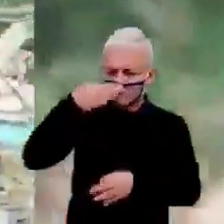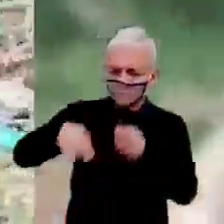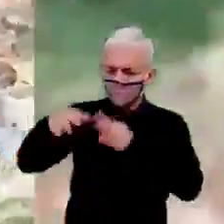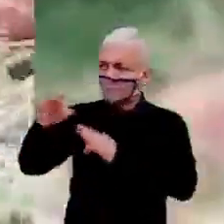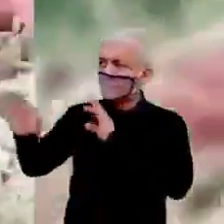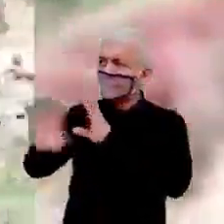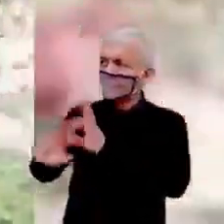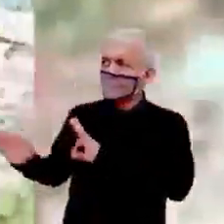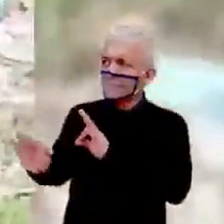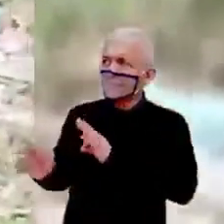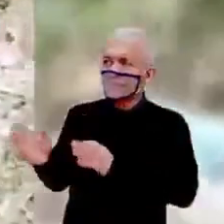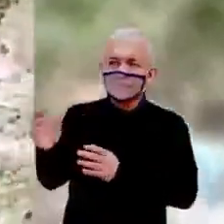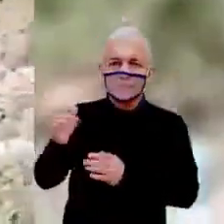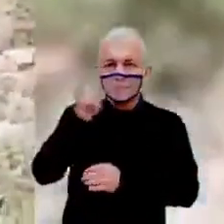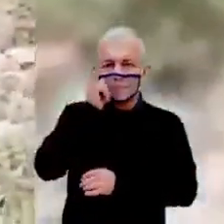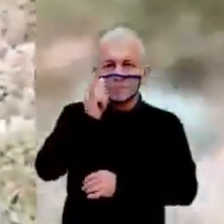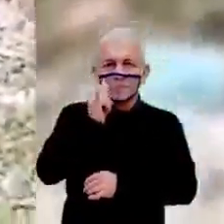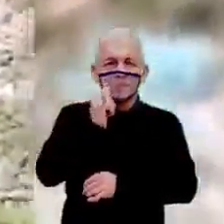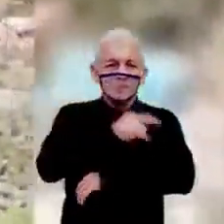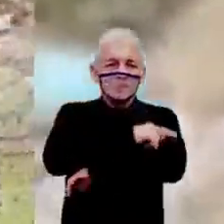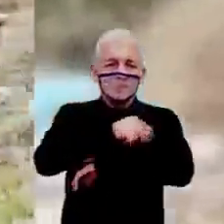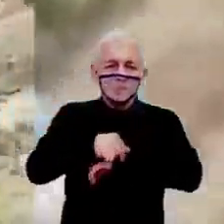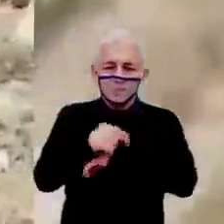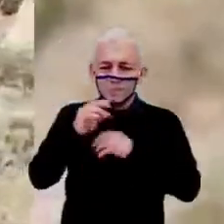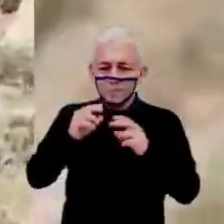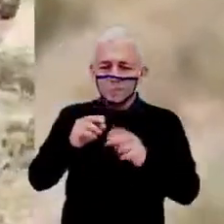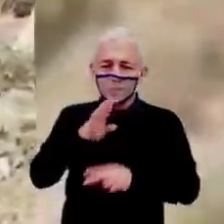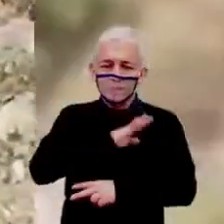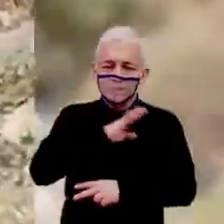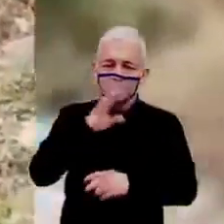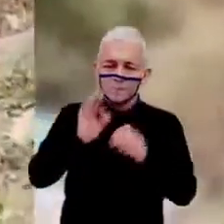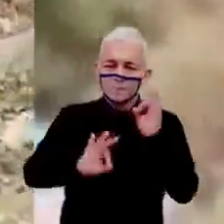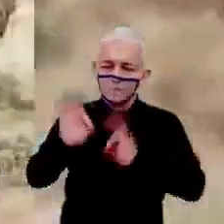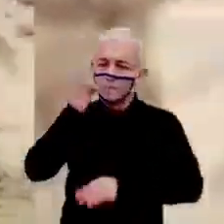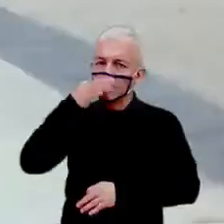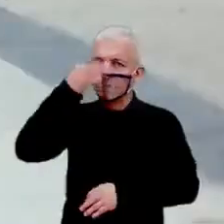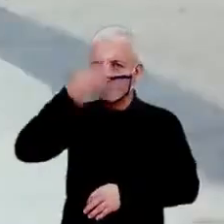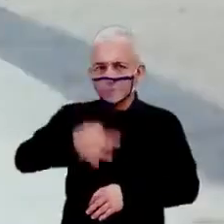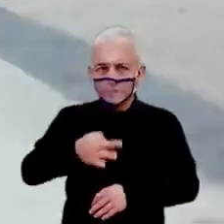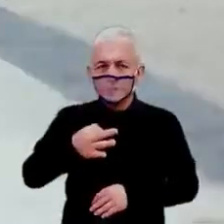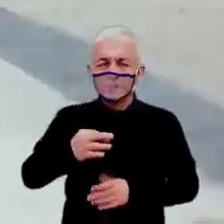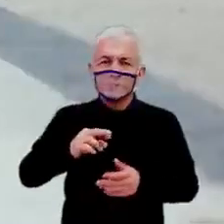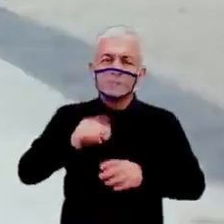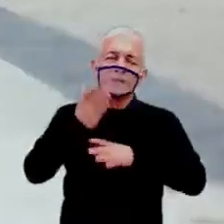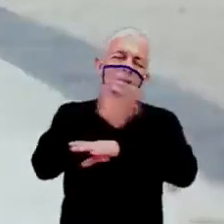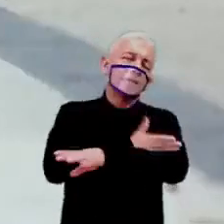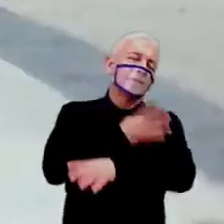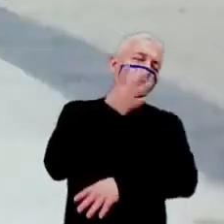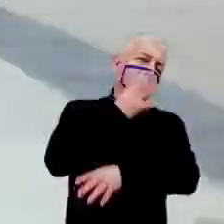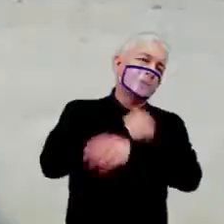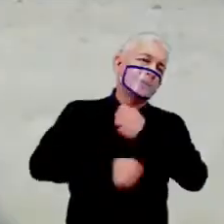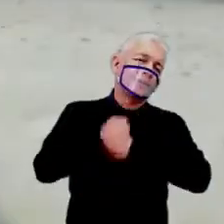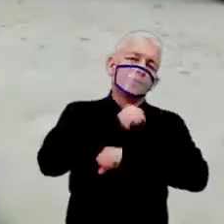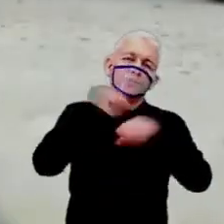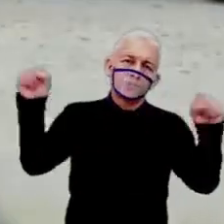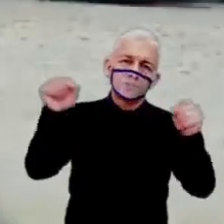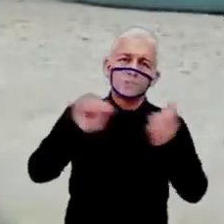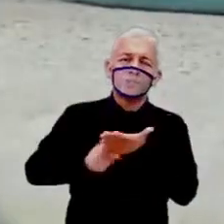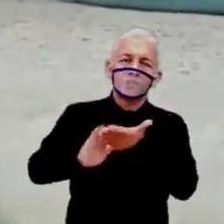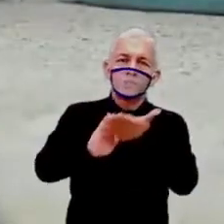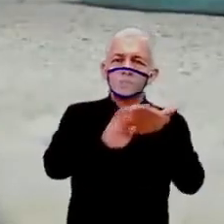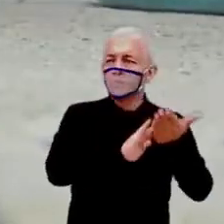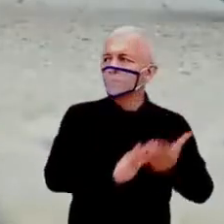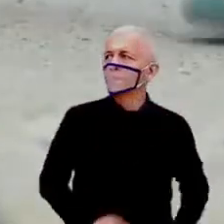mandó a ingeniería, ingenieros agrónomos y todo. Siendo alcalde, hizo una realidad lo que se veía imposible hace más de 40 años, la canalización del